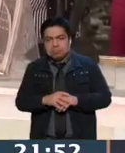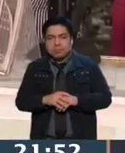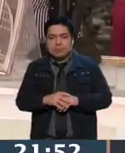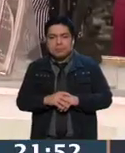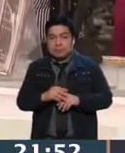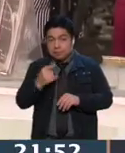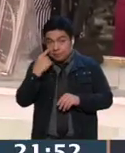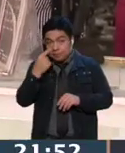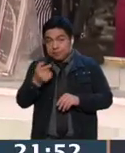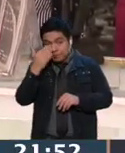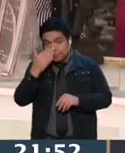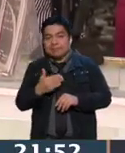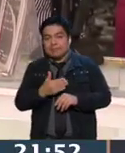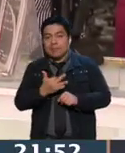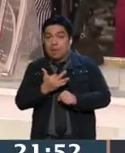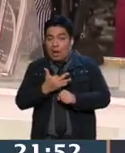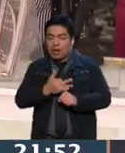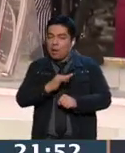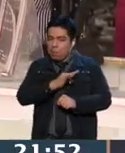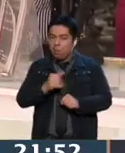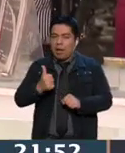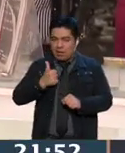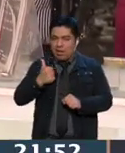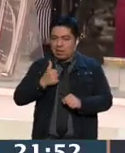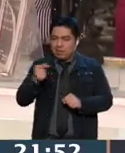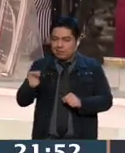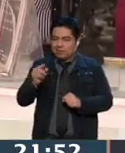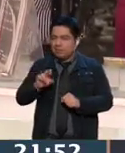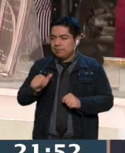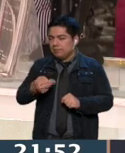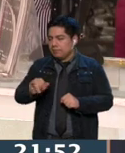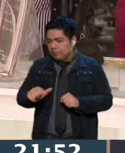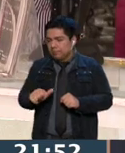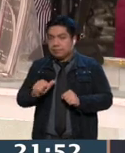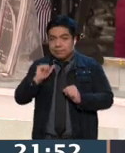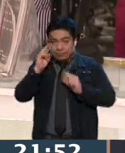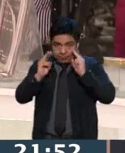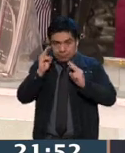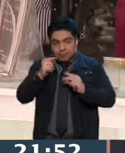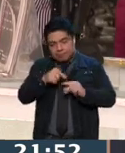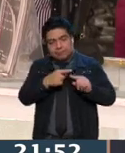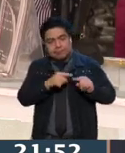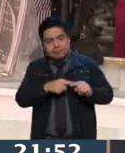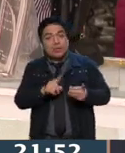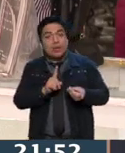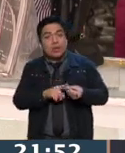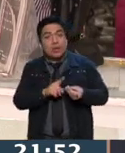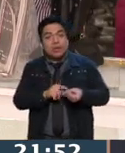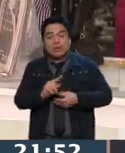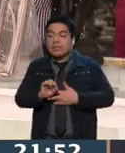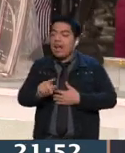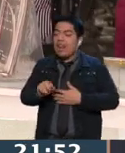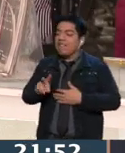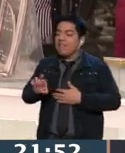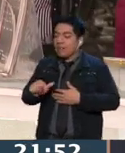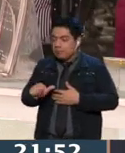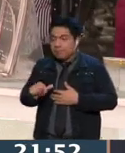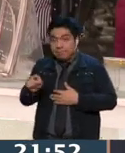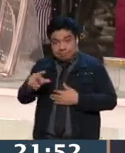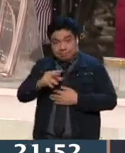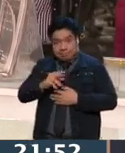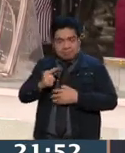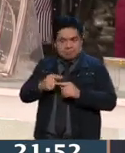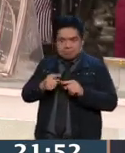Así que ya lo sabe, aún está a tiempo de visitar esta romería y locales que se encuentran ubicados en la calle Talavera y donde